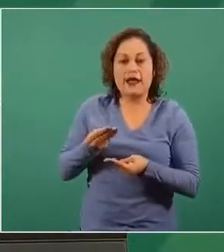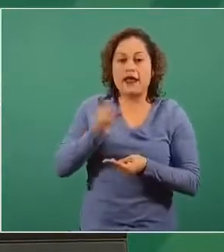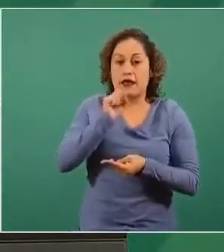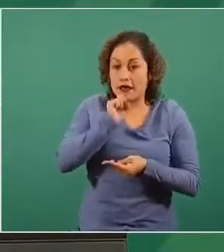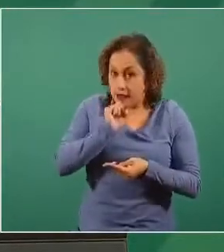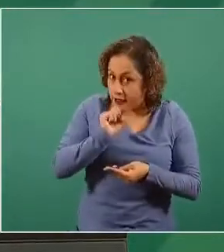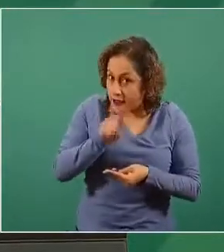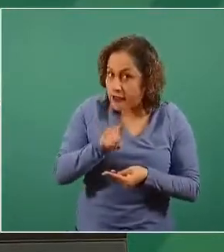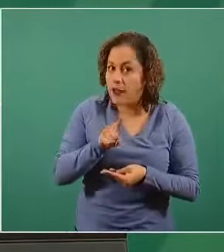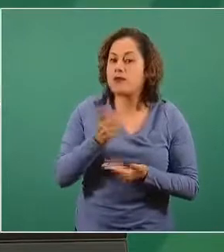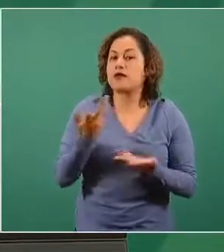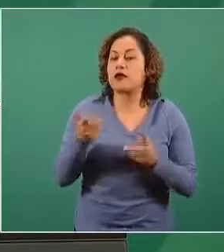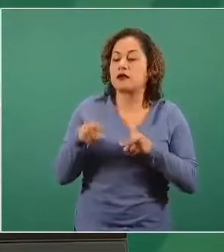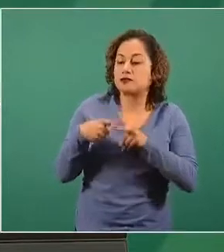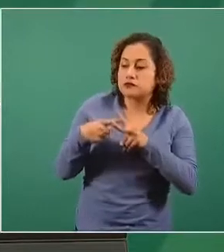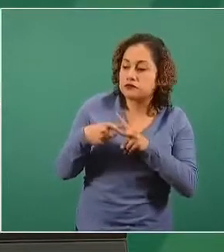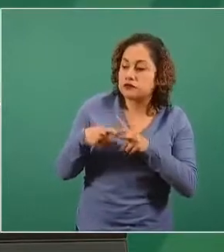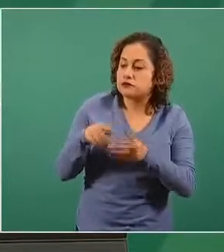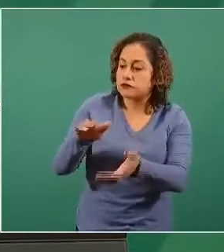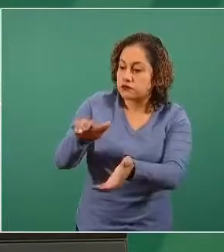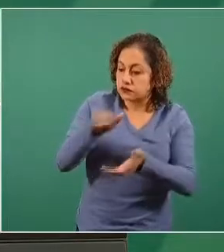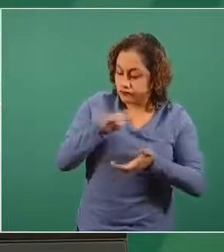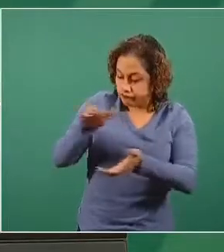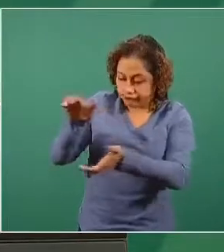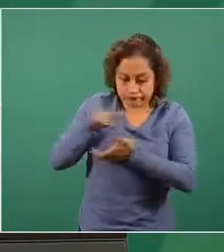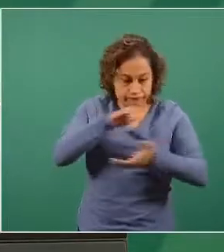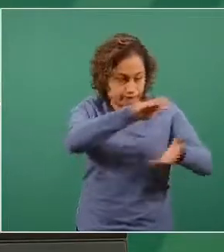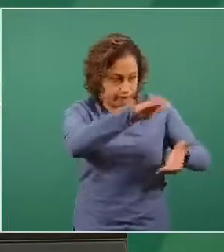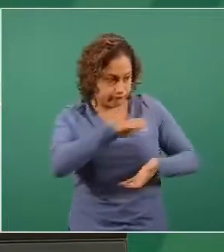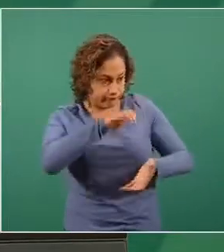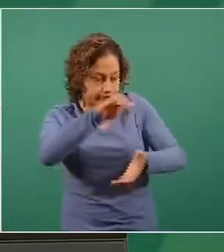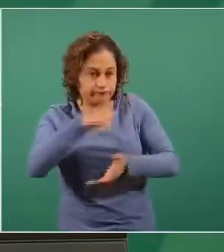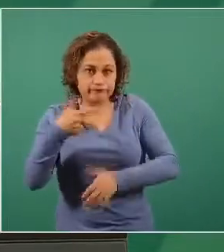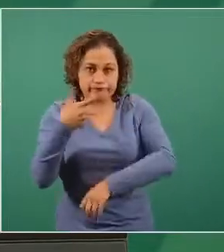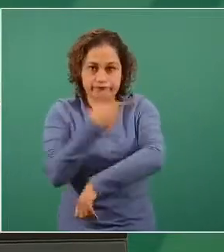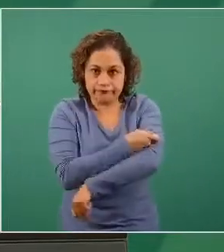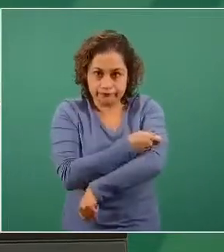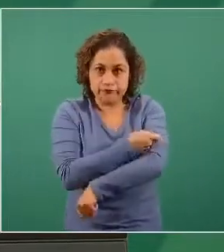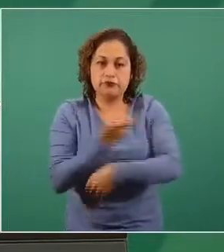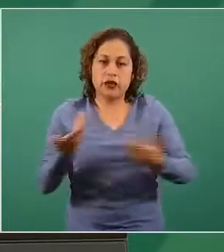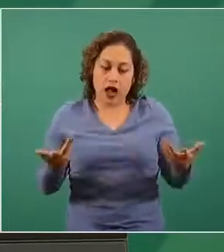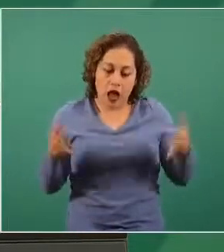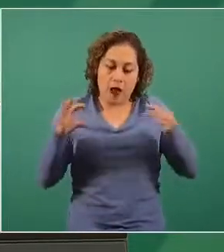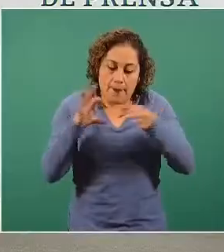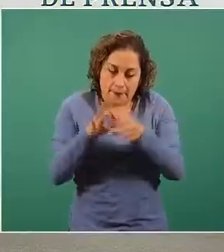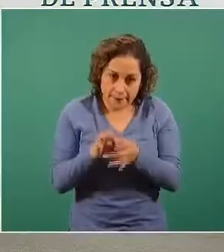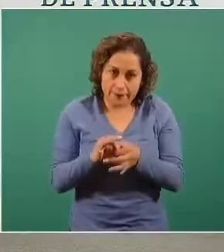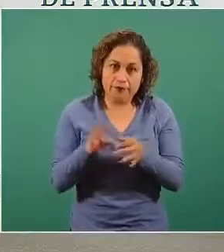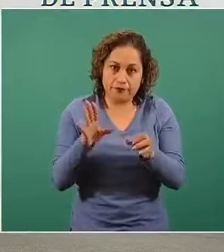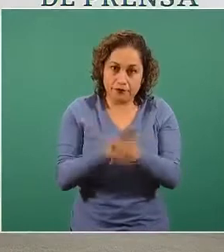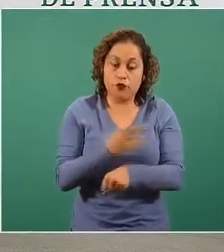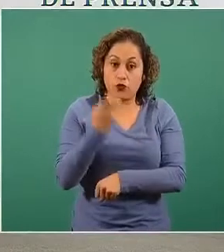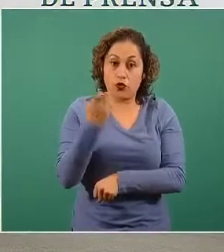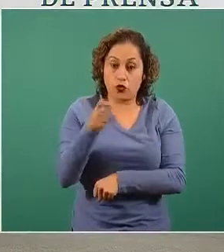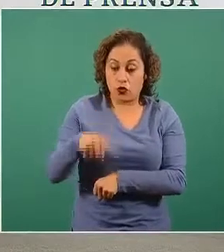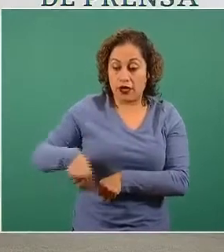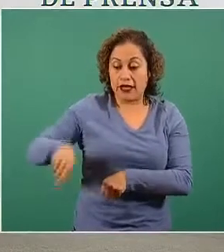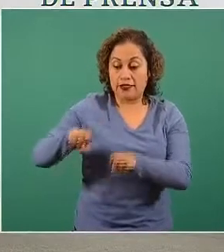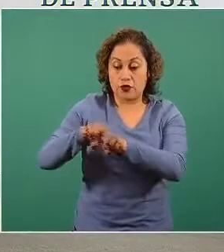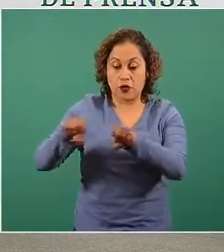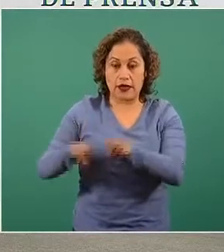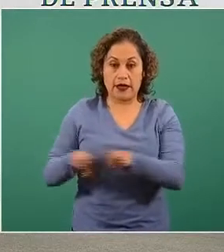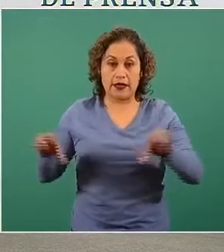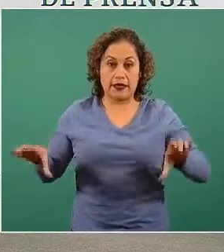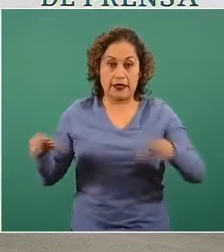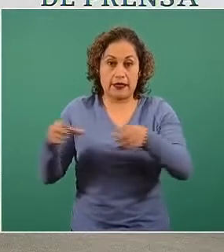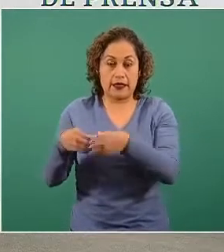cantidad de dosis que van llegando a nuestro país, es que el grupo con el doctor